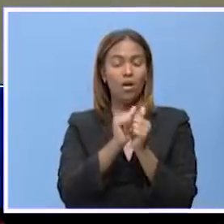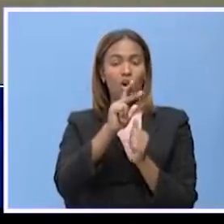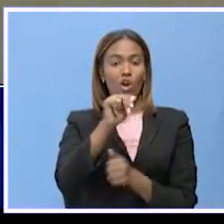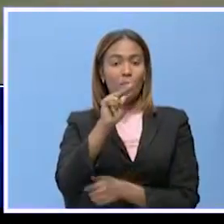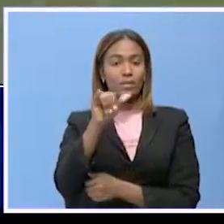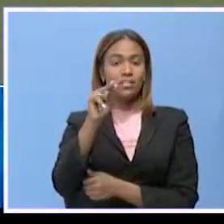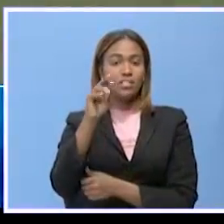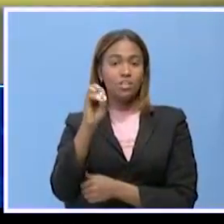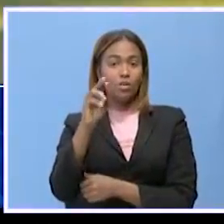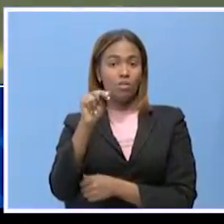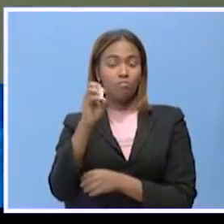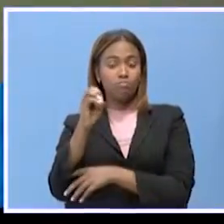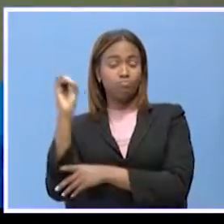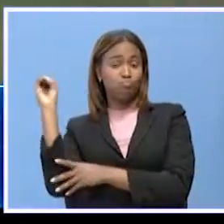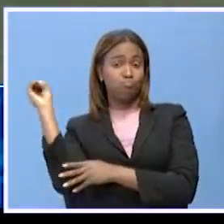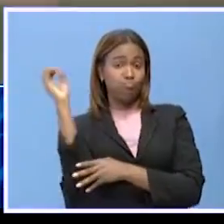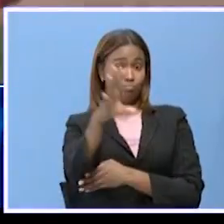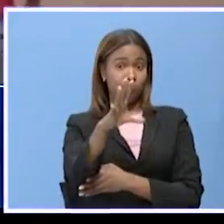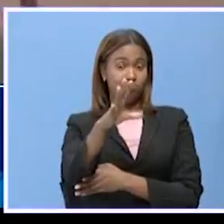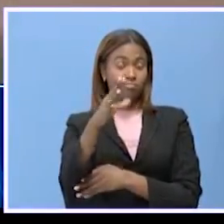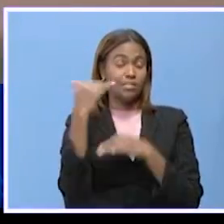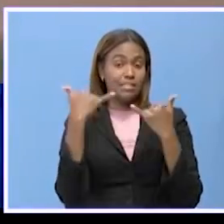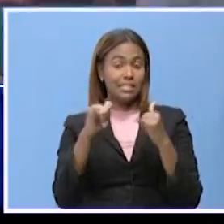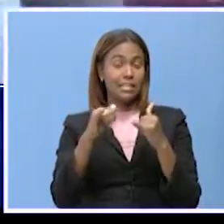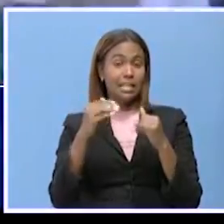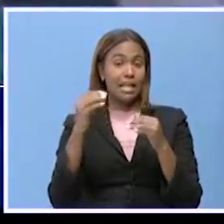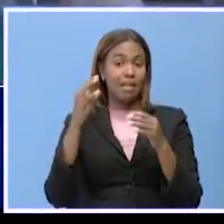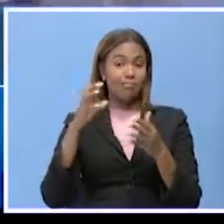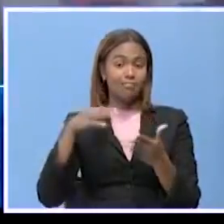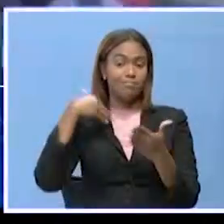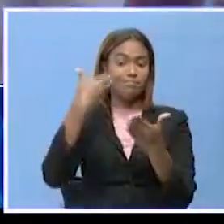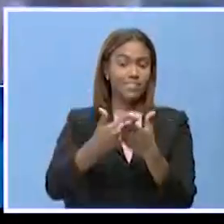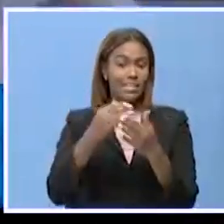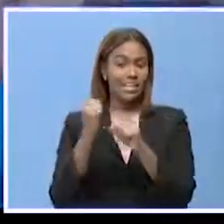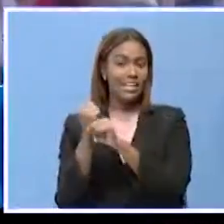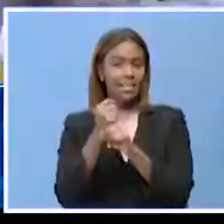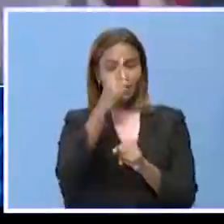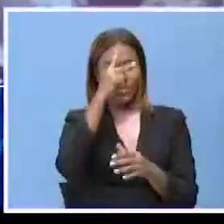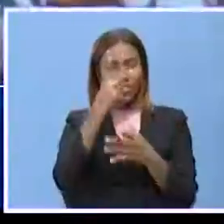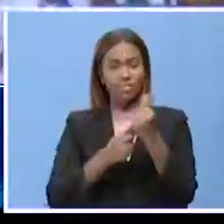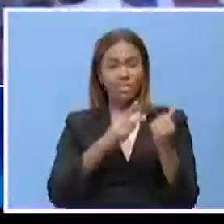Cano dispararon indiscutibles y llegaron al home gracias